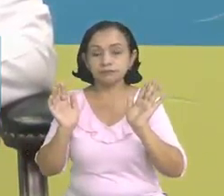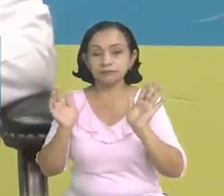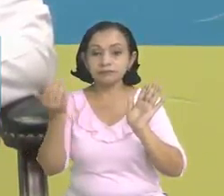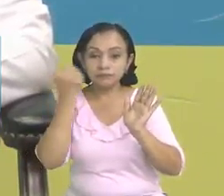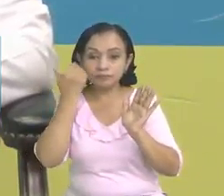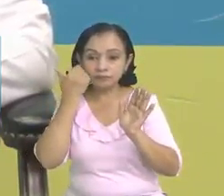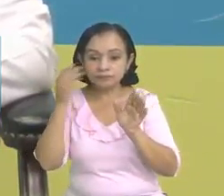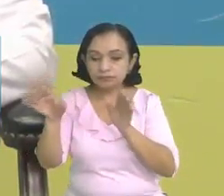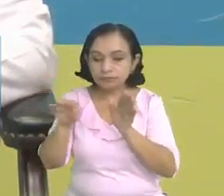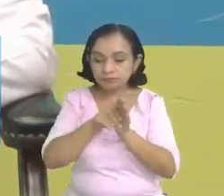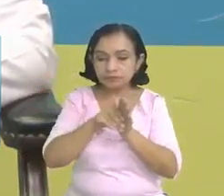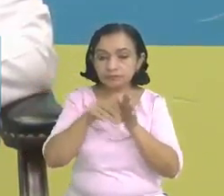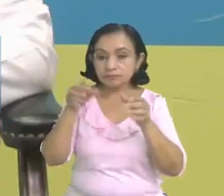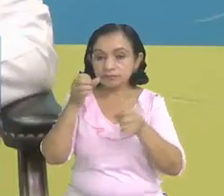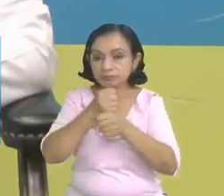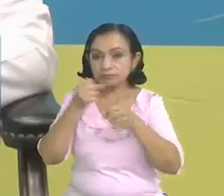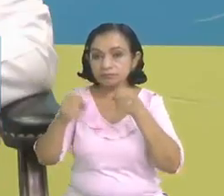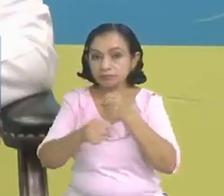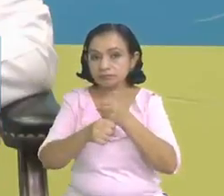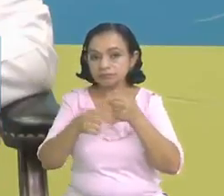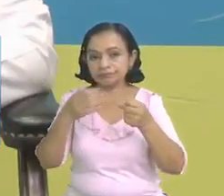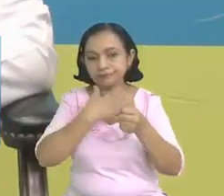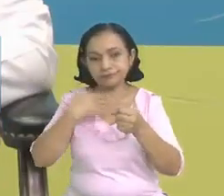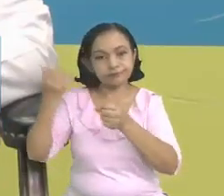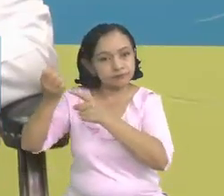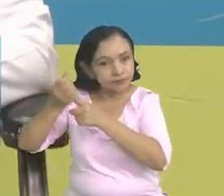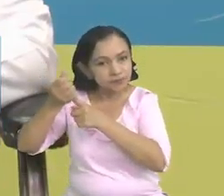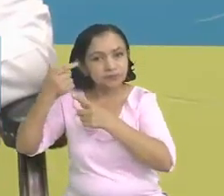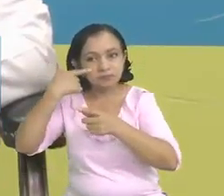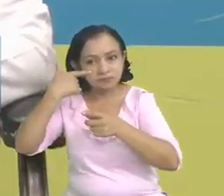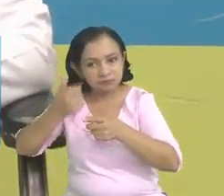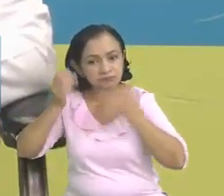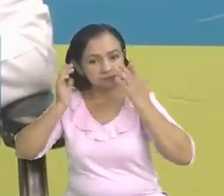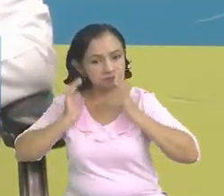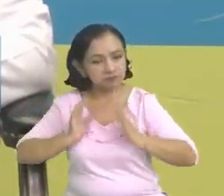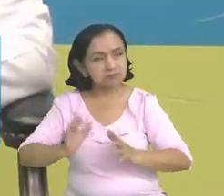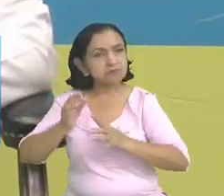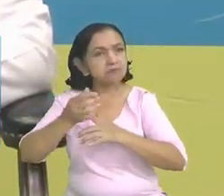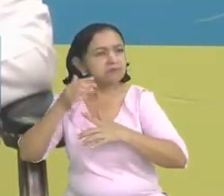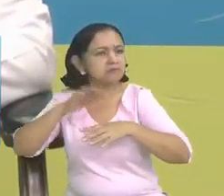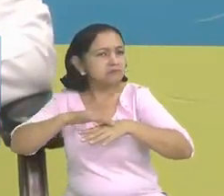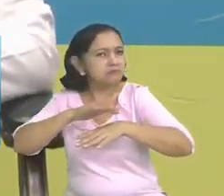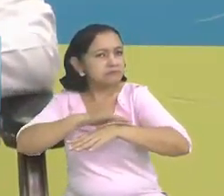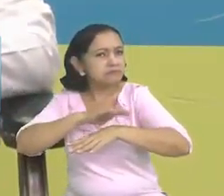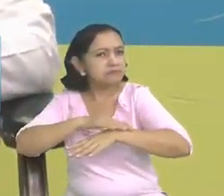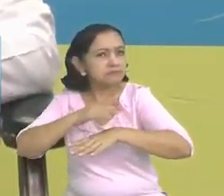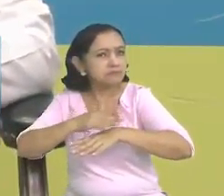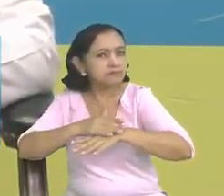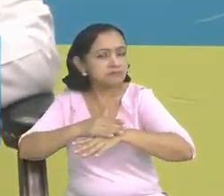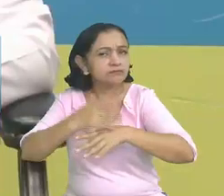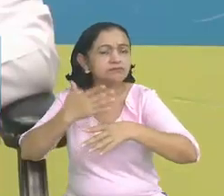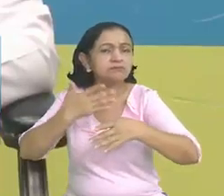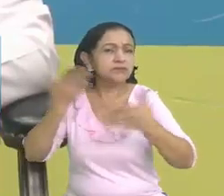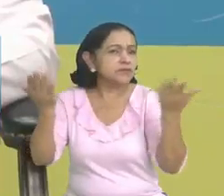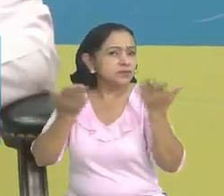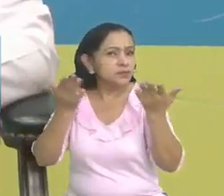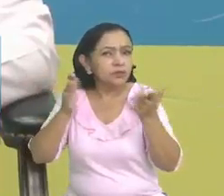transmisión sexual, pues es importante que a través de la masturbación logre conocerse, logre identificar sus niveles de placer,